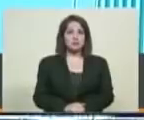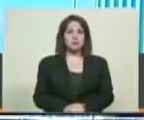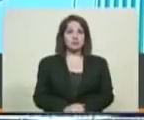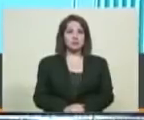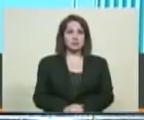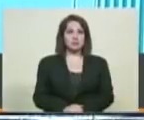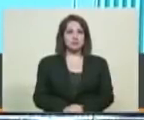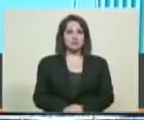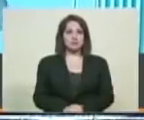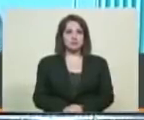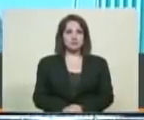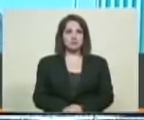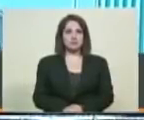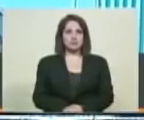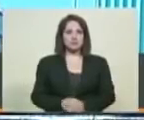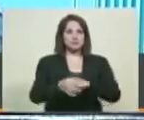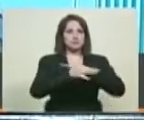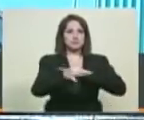en los municipios.